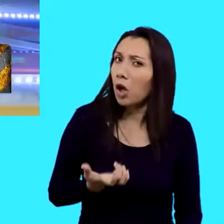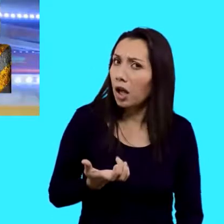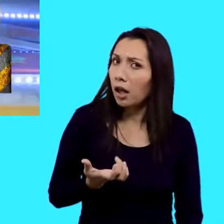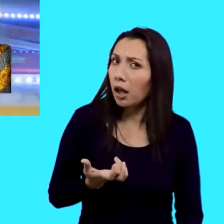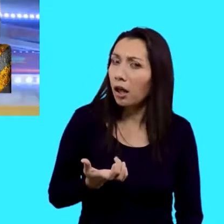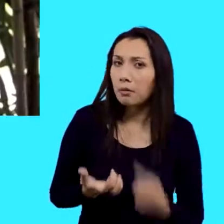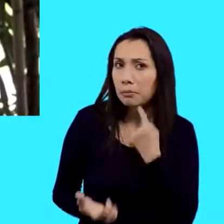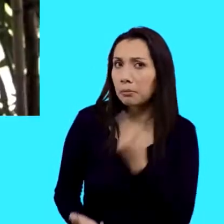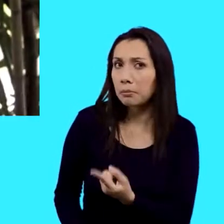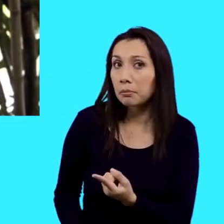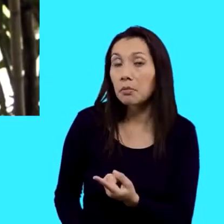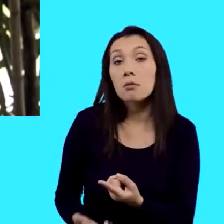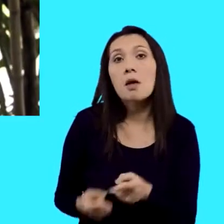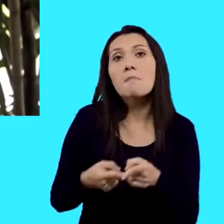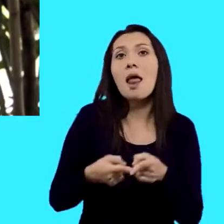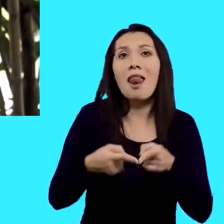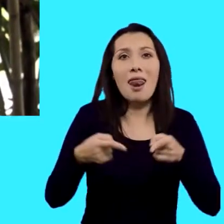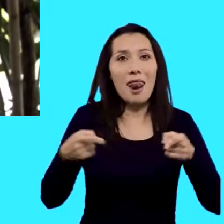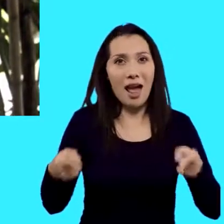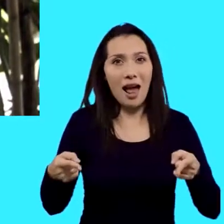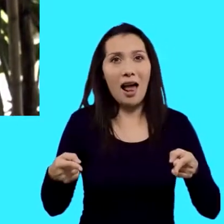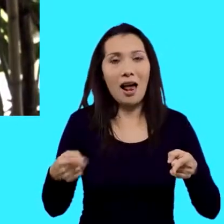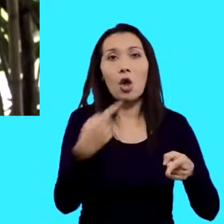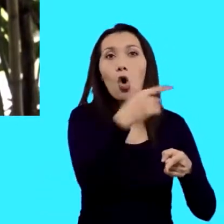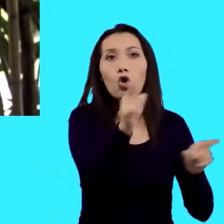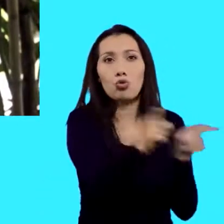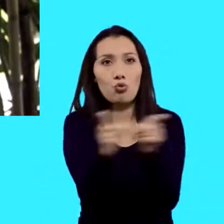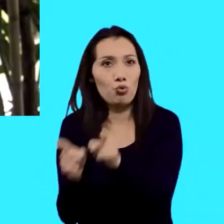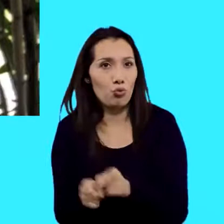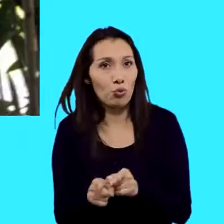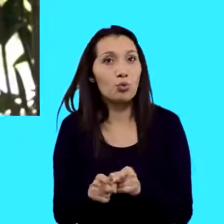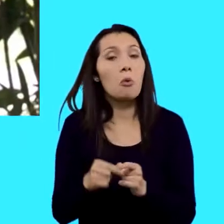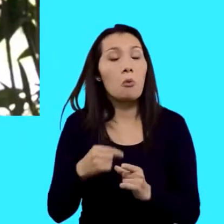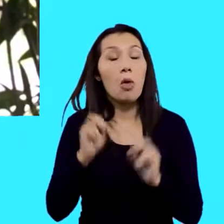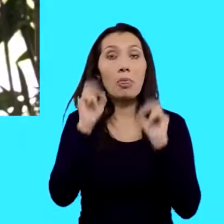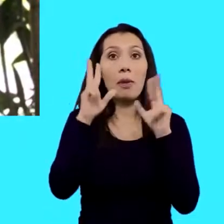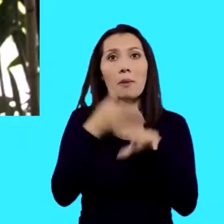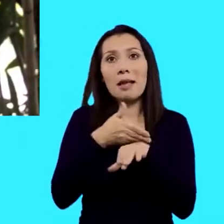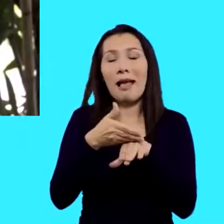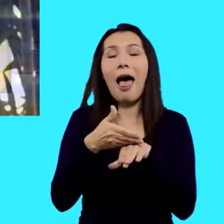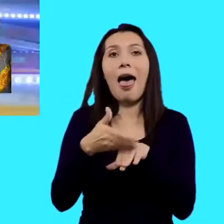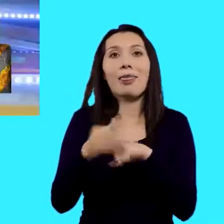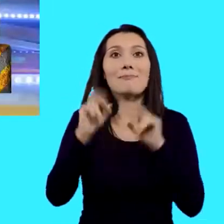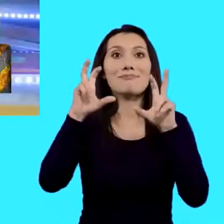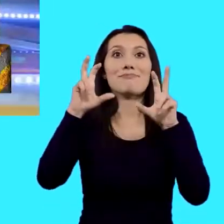qué? Porque es más larga que las demás y uno está despierto hasta más